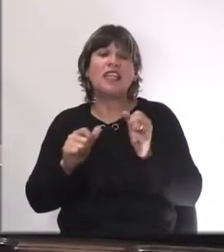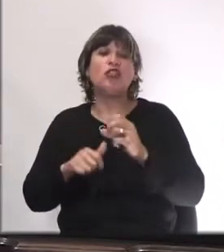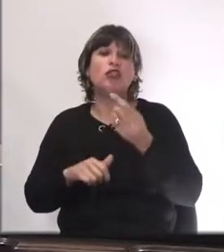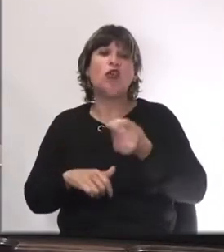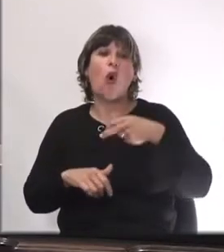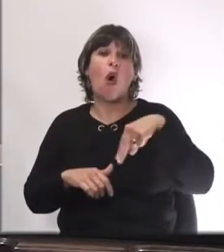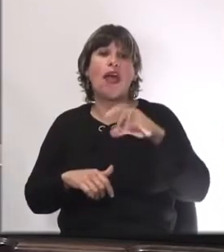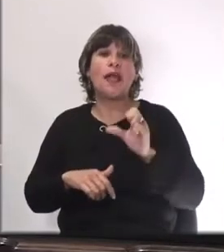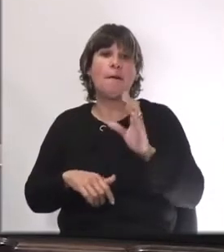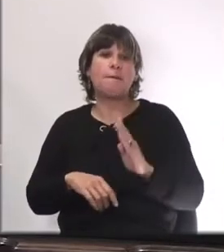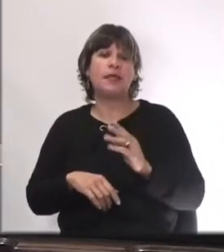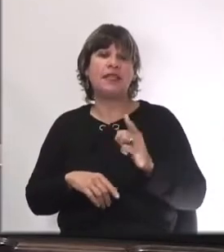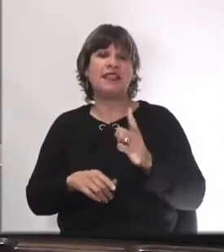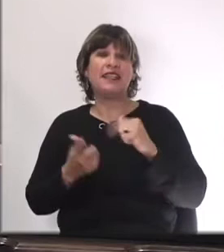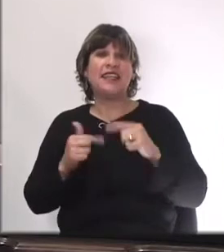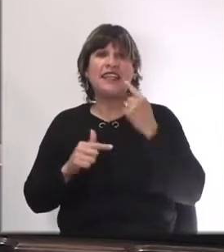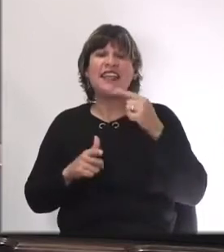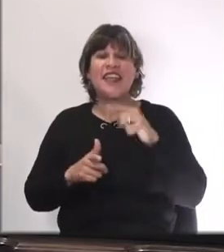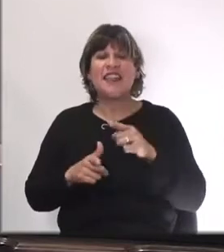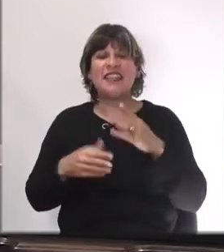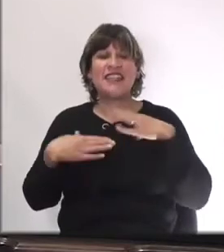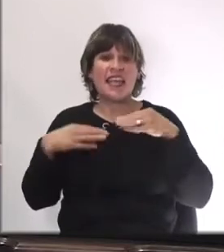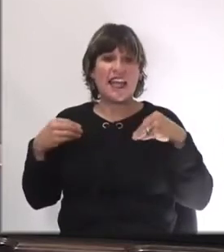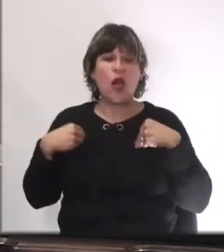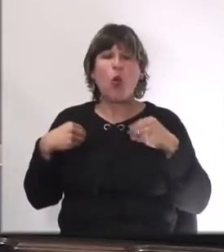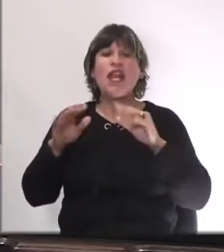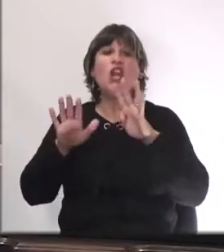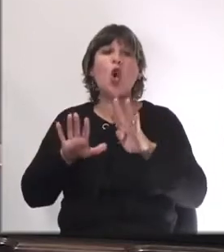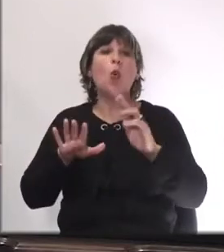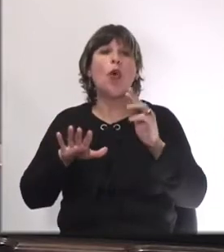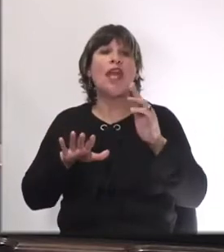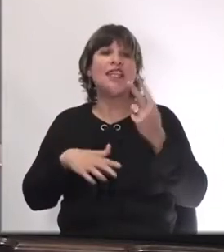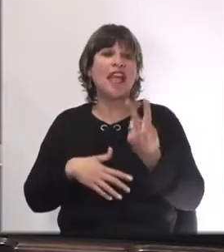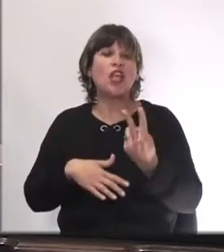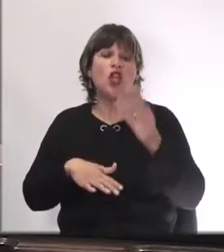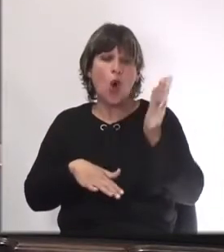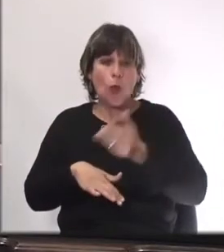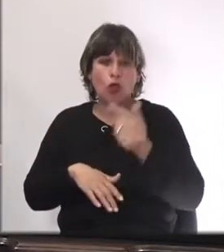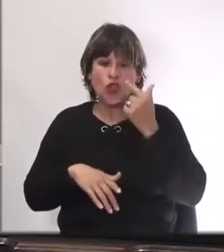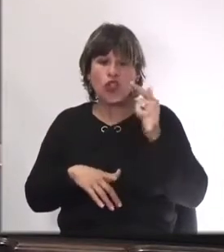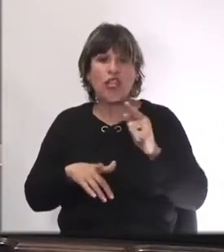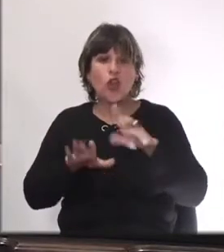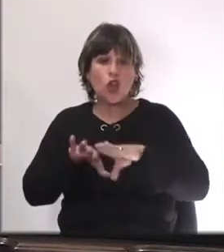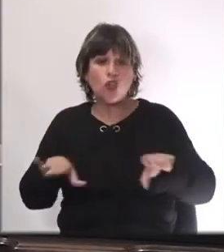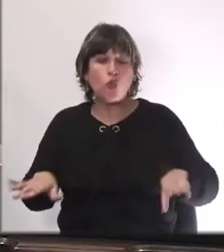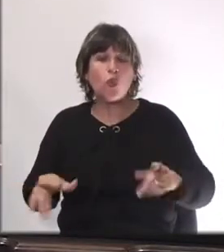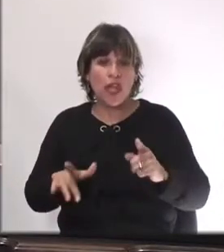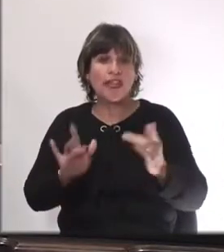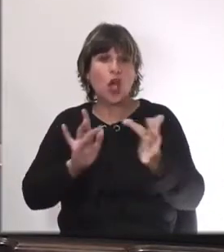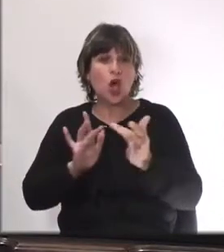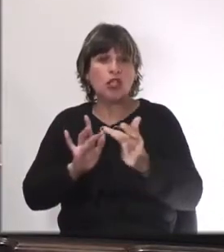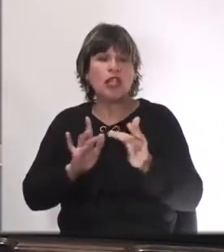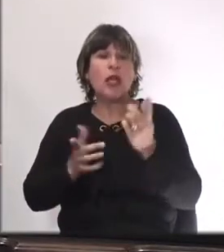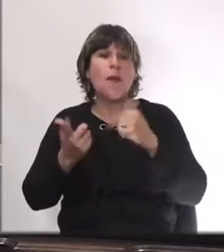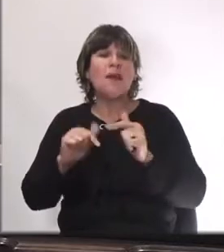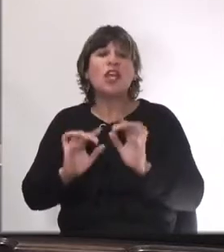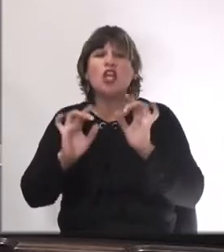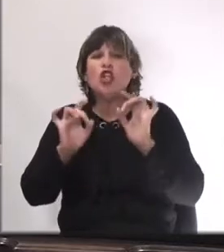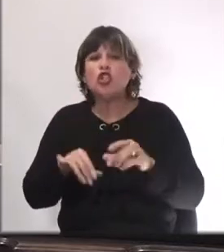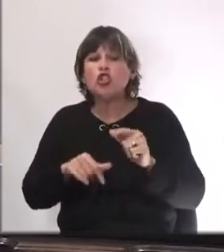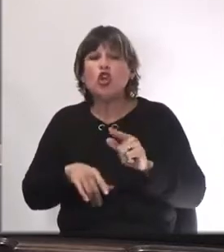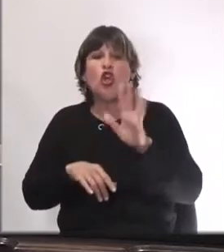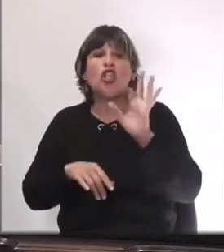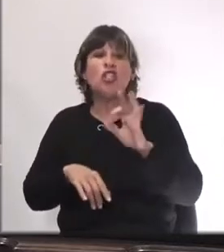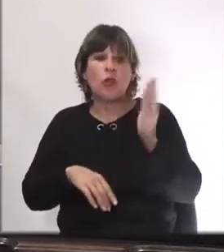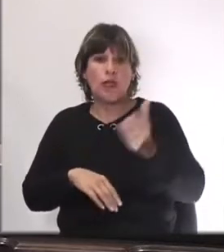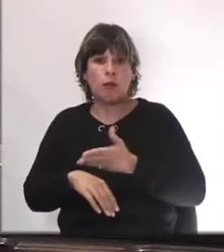la cual dice que en primaria el 92% de los alumnas se conectó, pero solo el 50% de ese